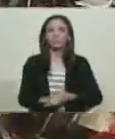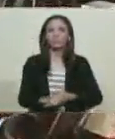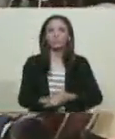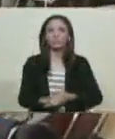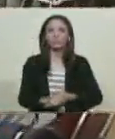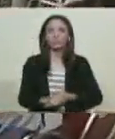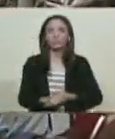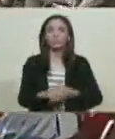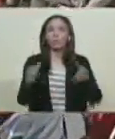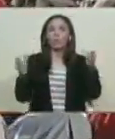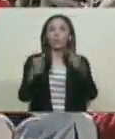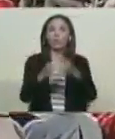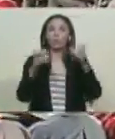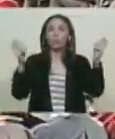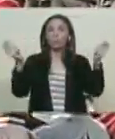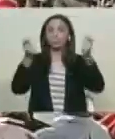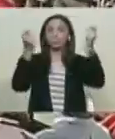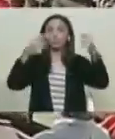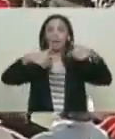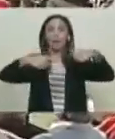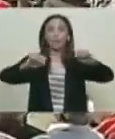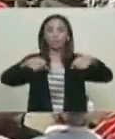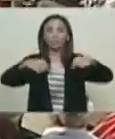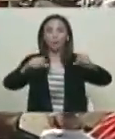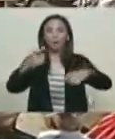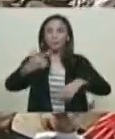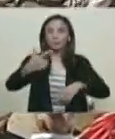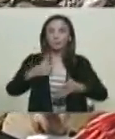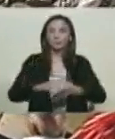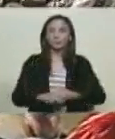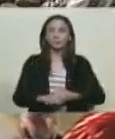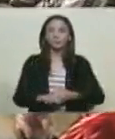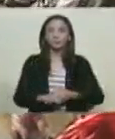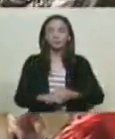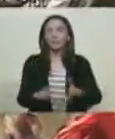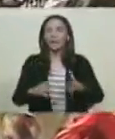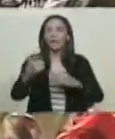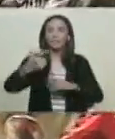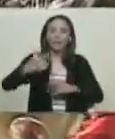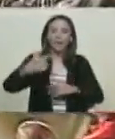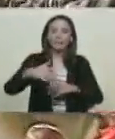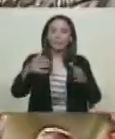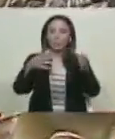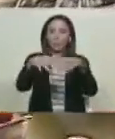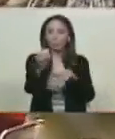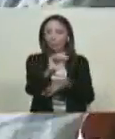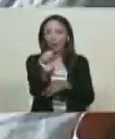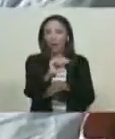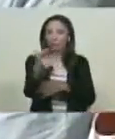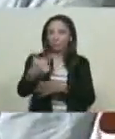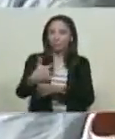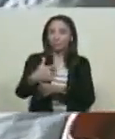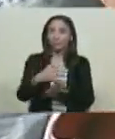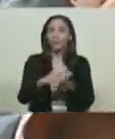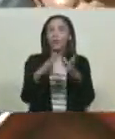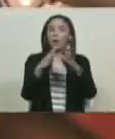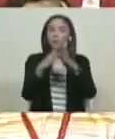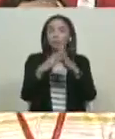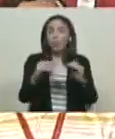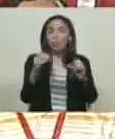Comando de campaña en cada mototaxi, en cada línea de taxista, es la clase